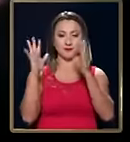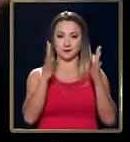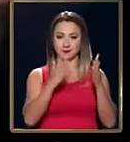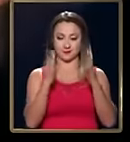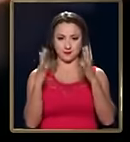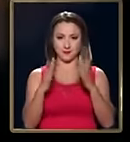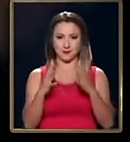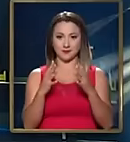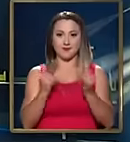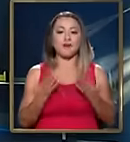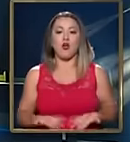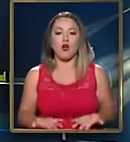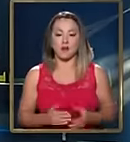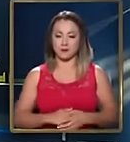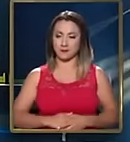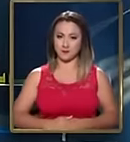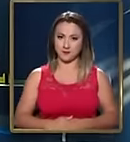Ahora,